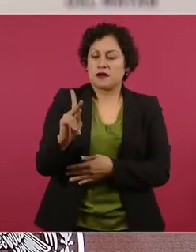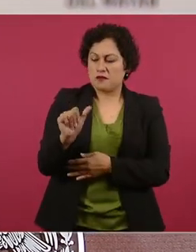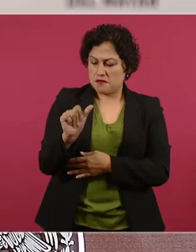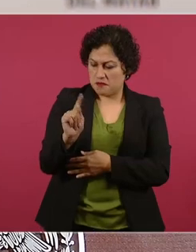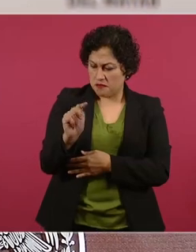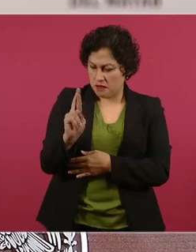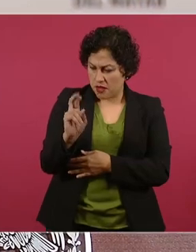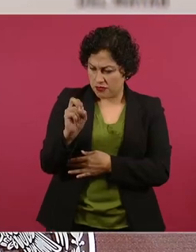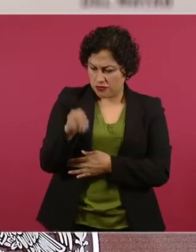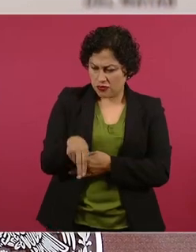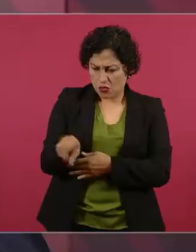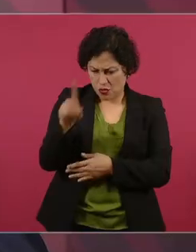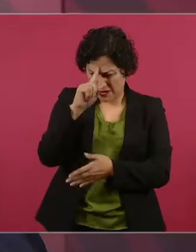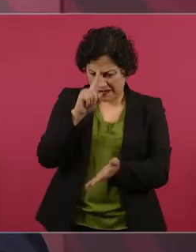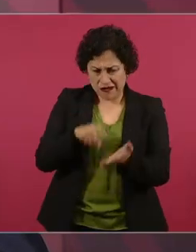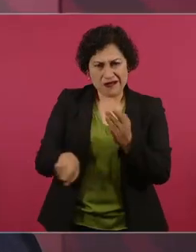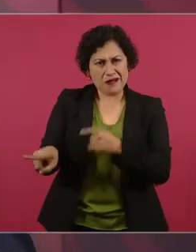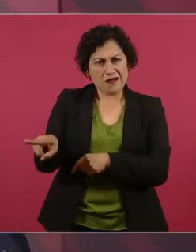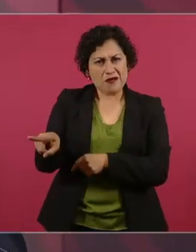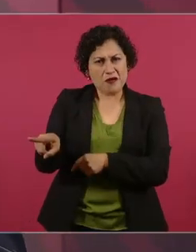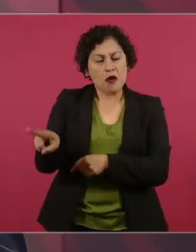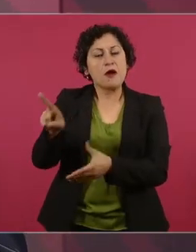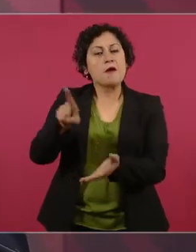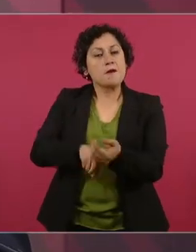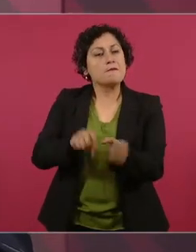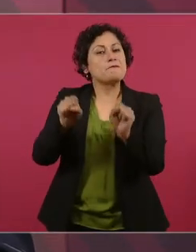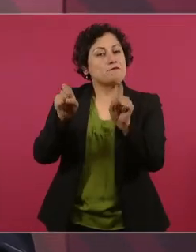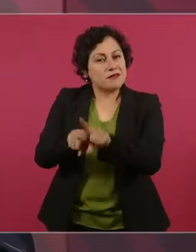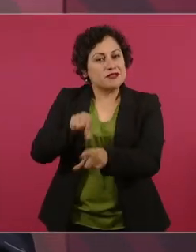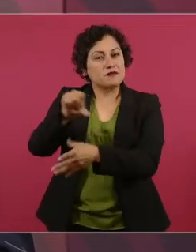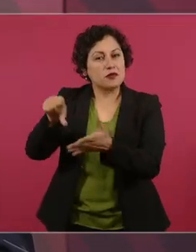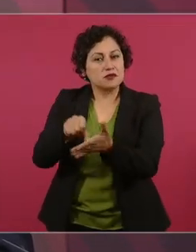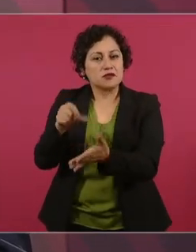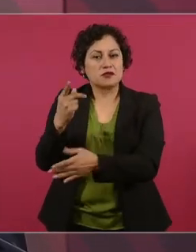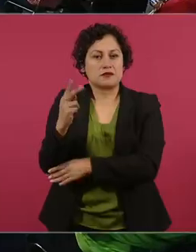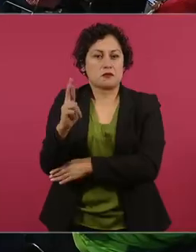apellida, del PRO.